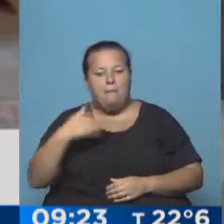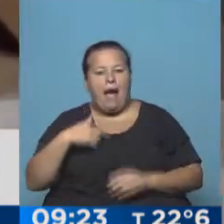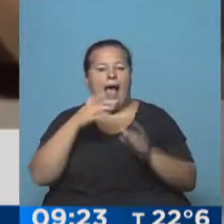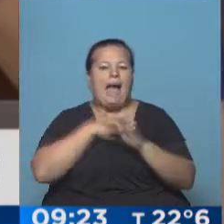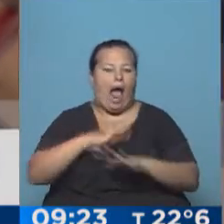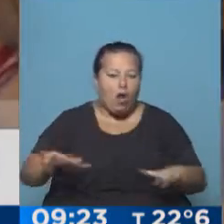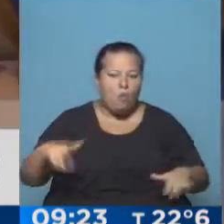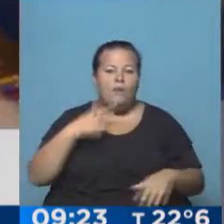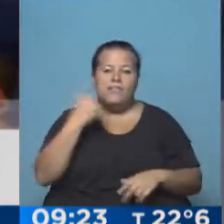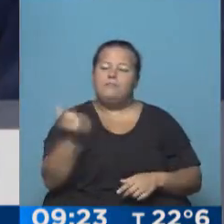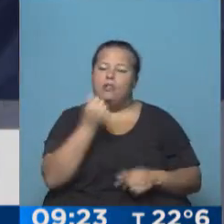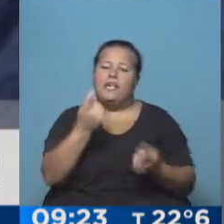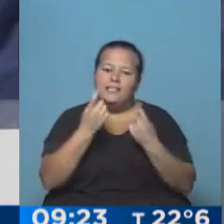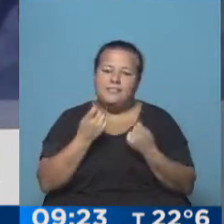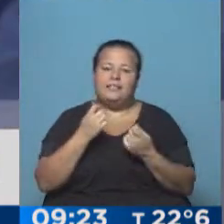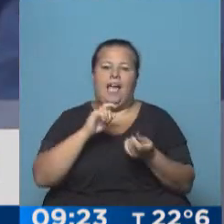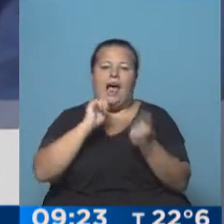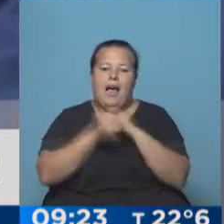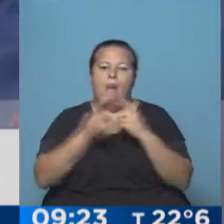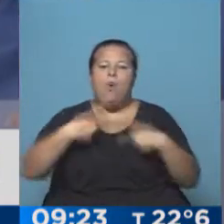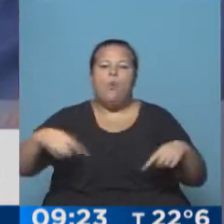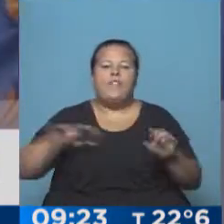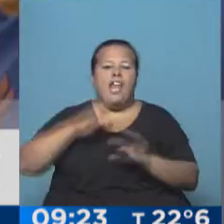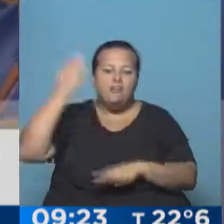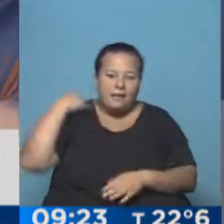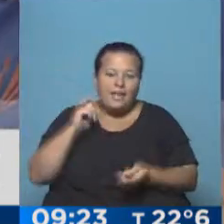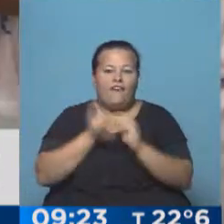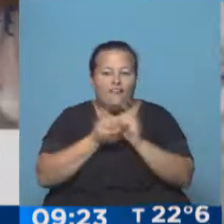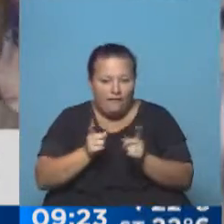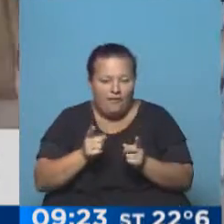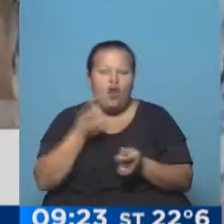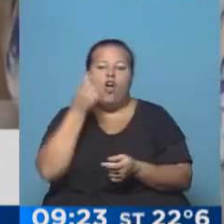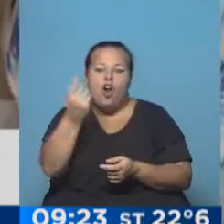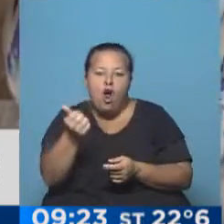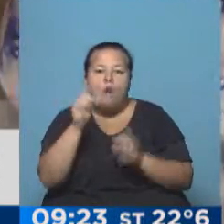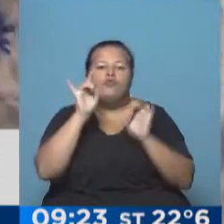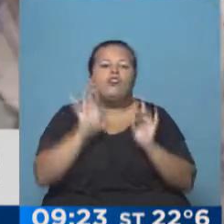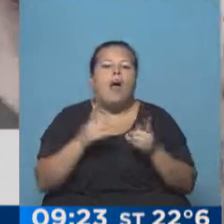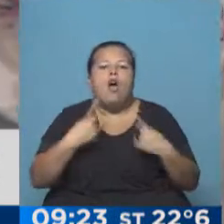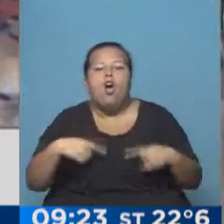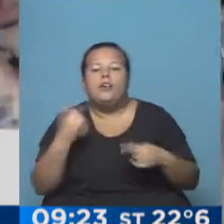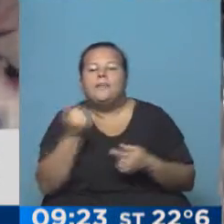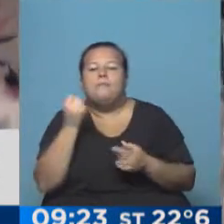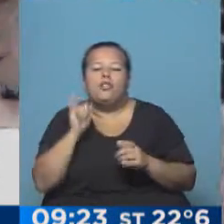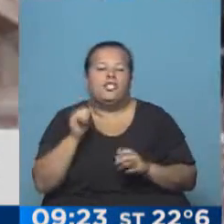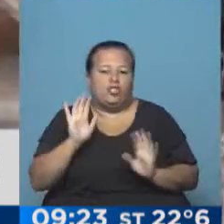alumnos resaltan la necesidad de reciclar los útiles del año anterior y comprar solo lo